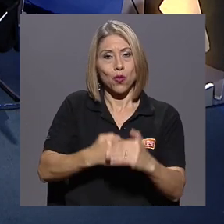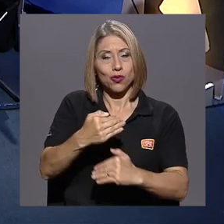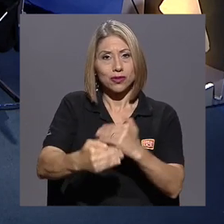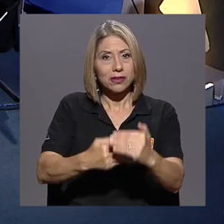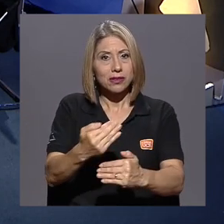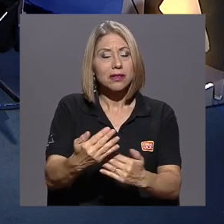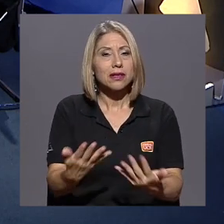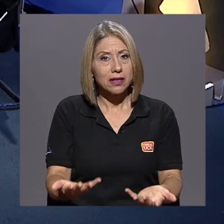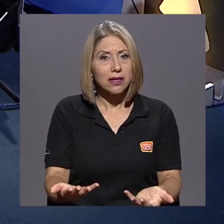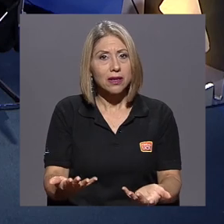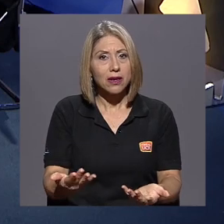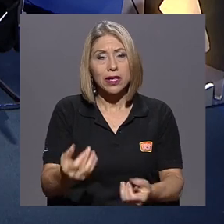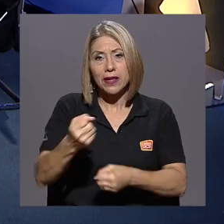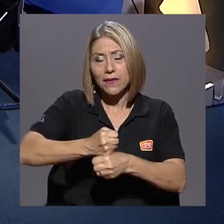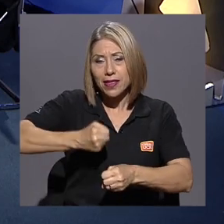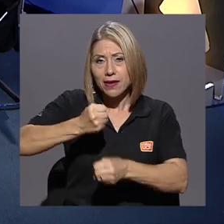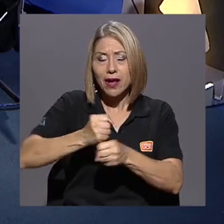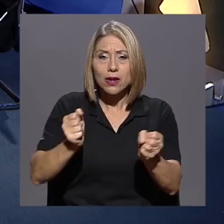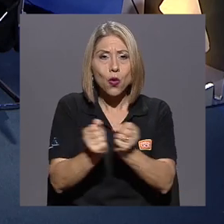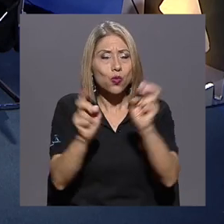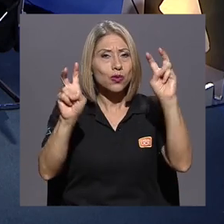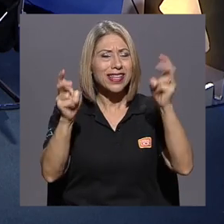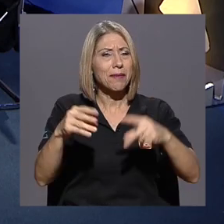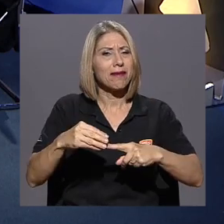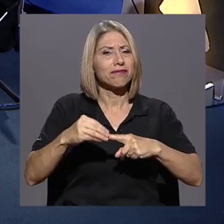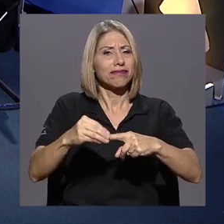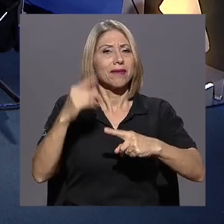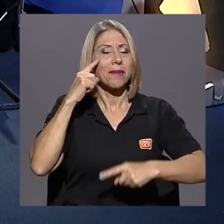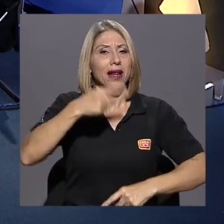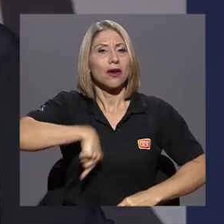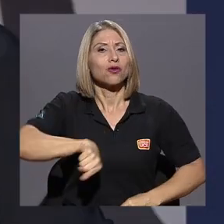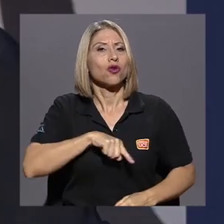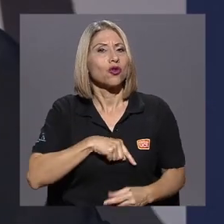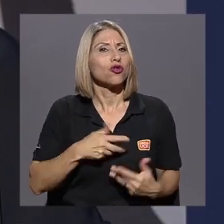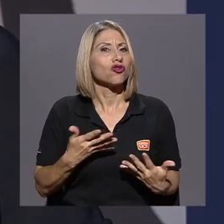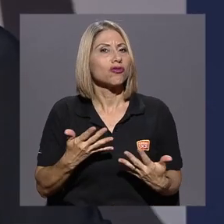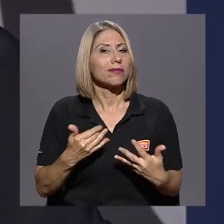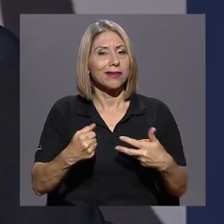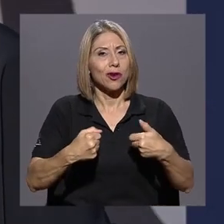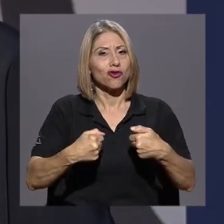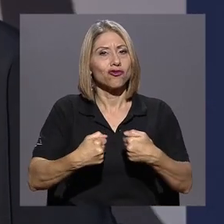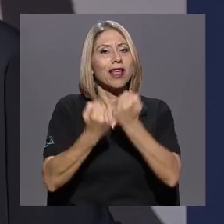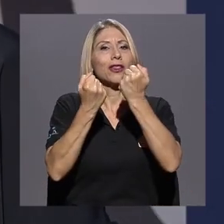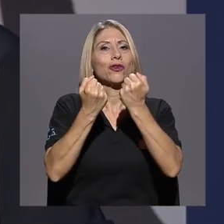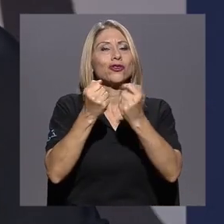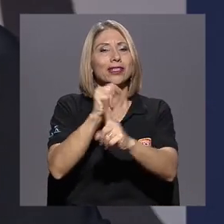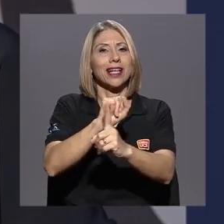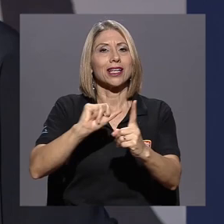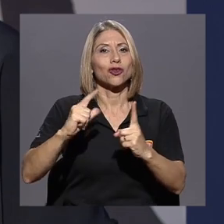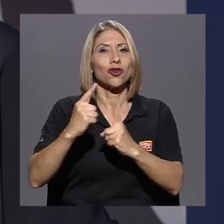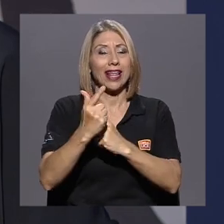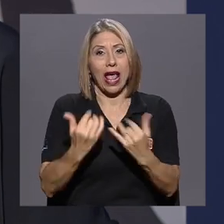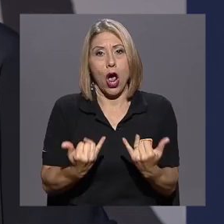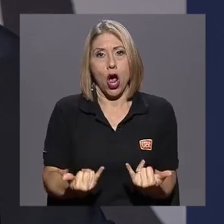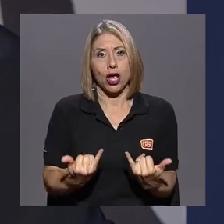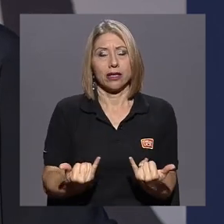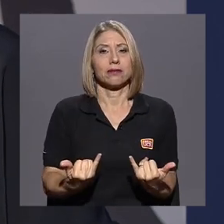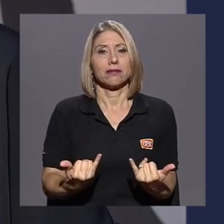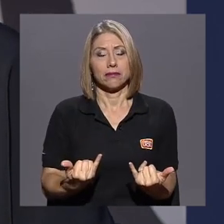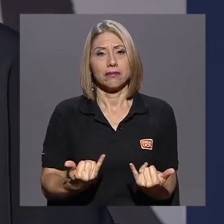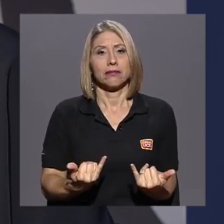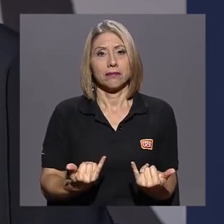va a trabajar un tema fundamental para nosotros, que es los retos de la sociología hoy día,